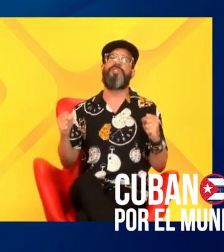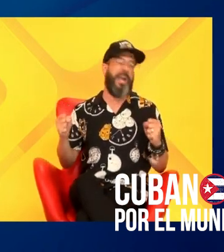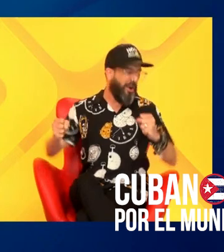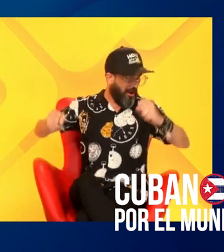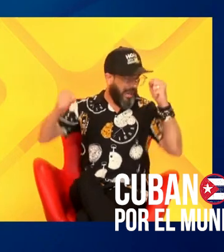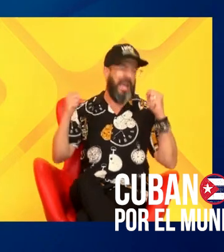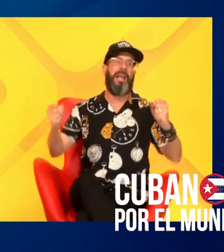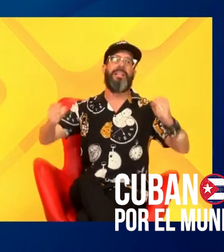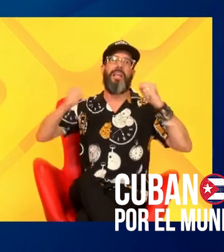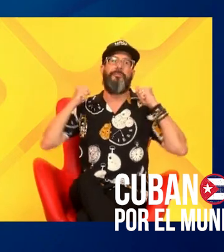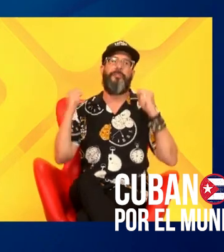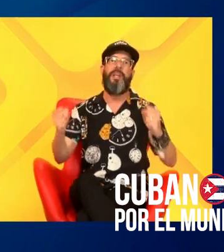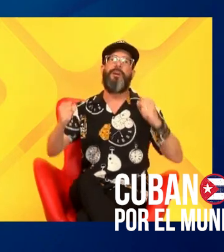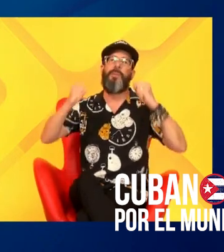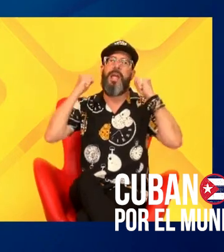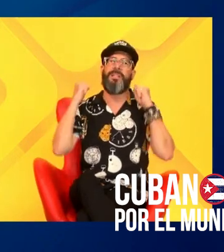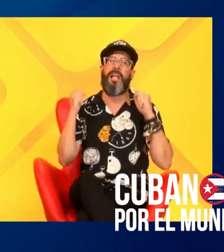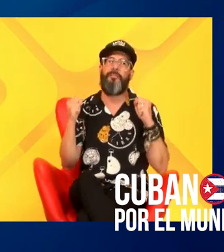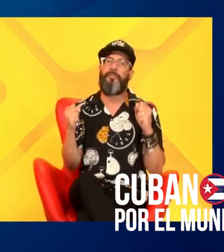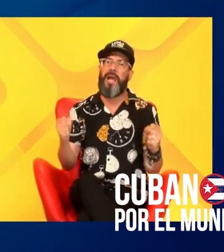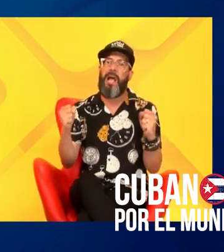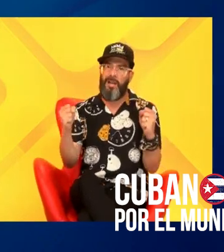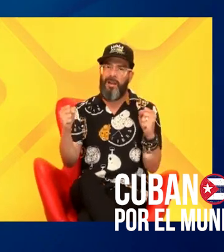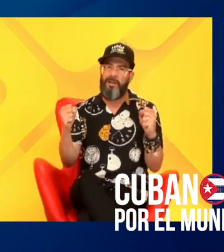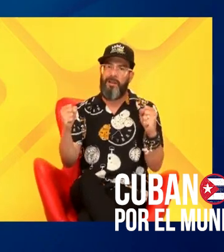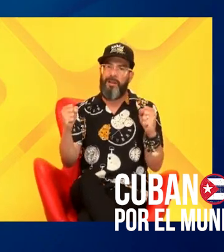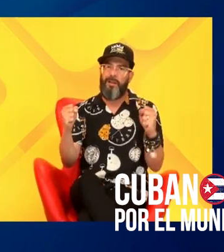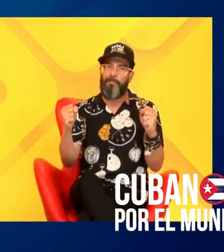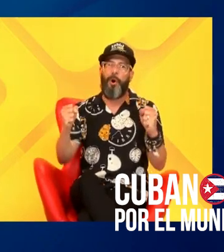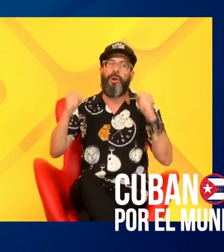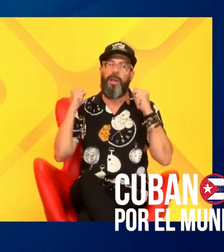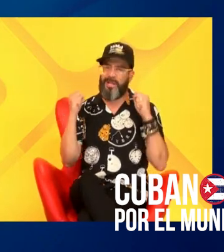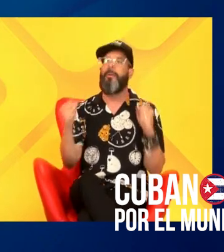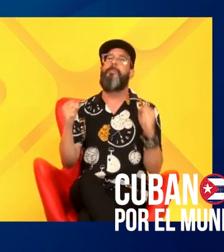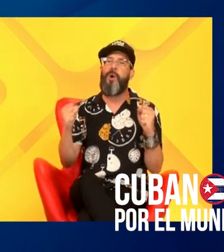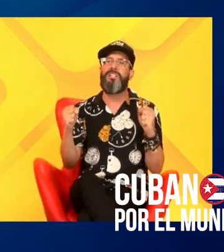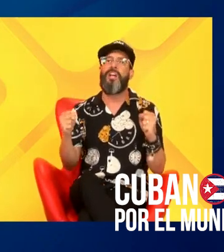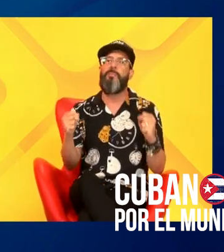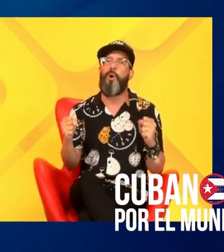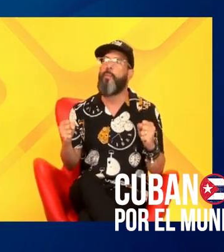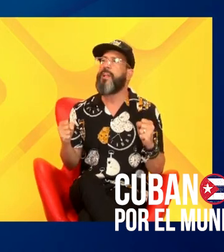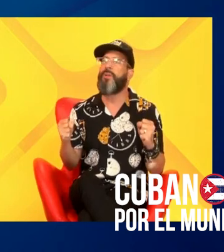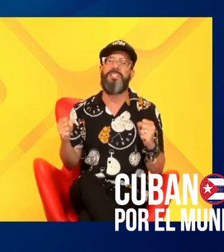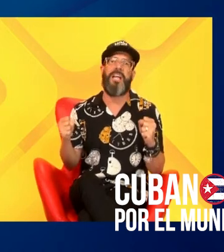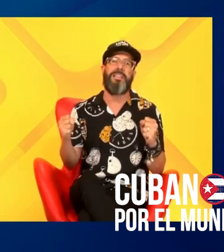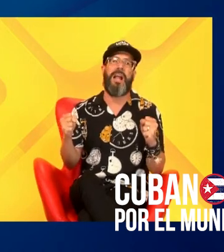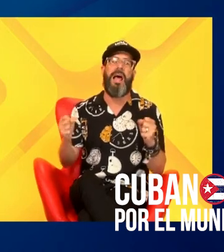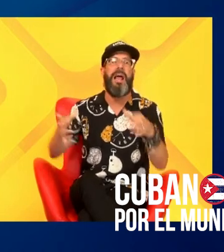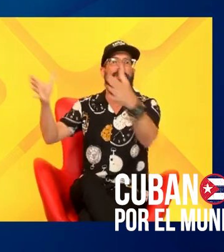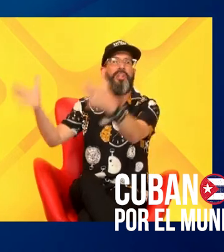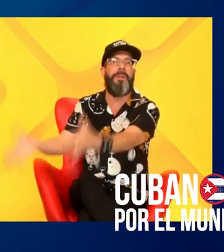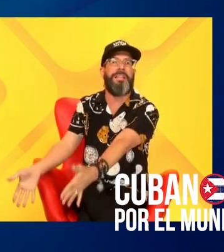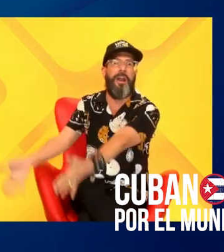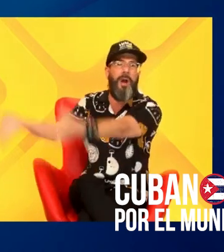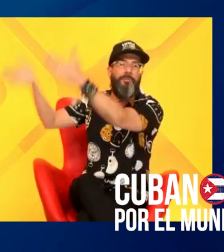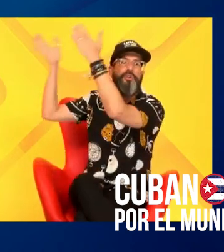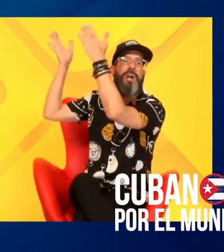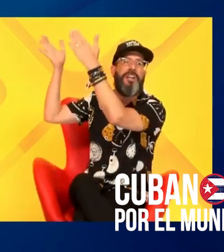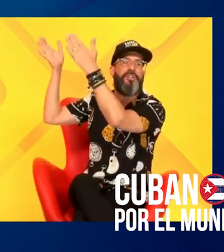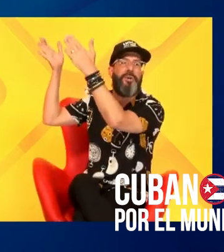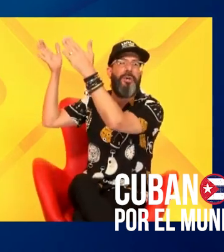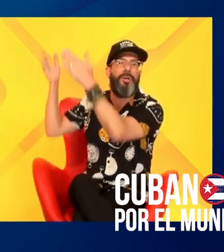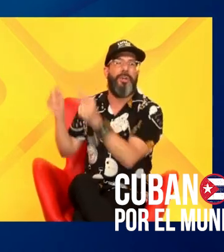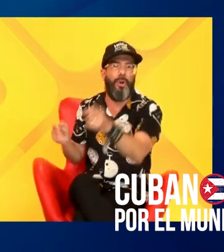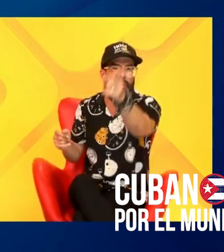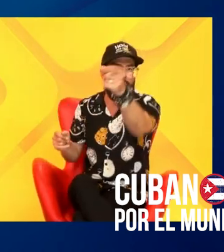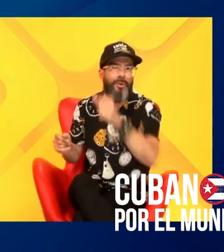coco seco, quédate firme hasta el final, porque te vamos a hacer un monumento en Santa Clara, ahí donde mataron al